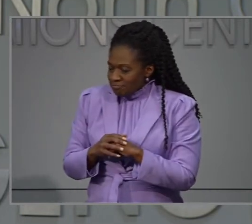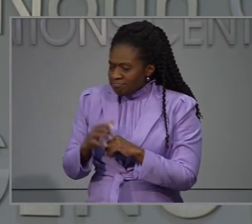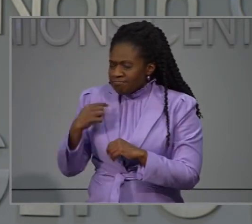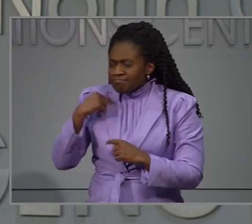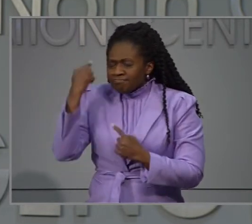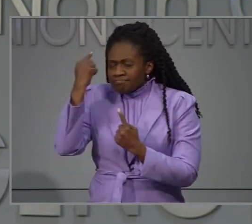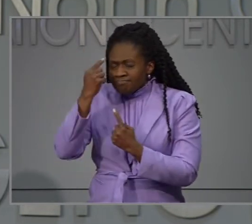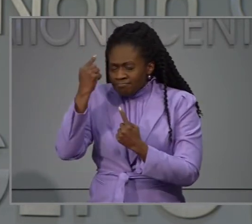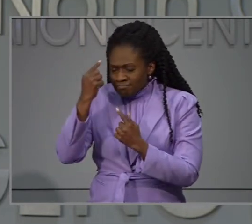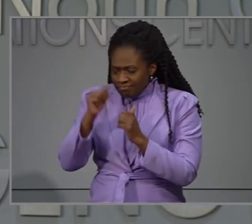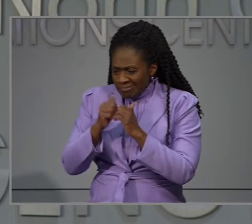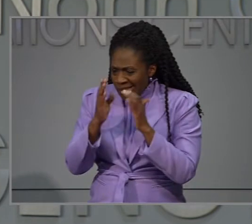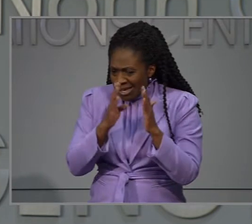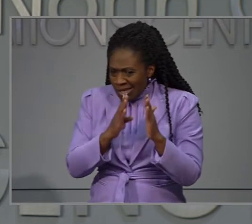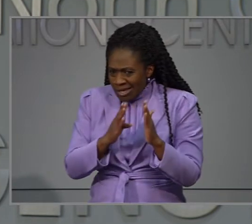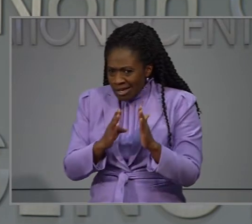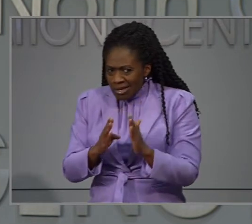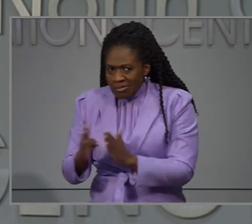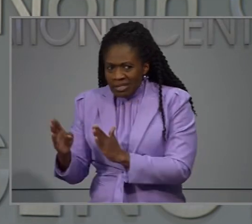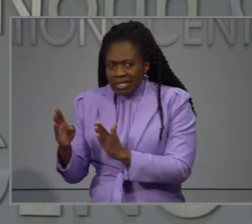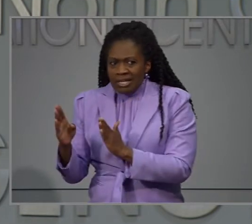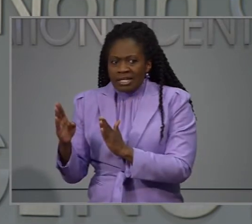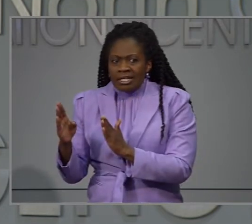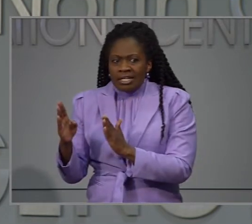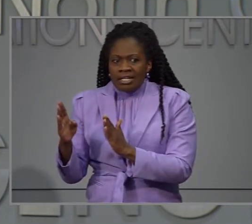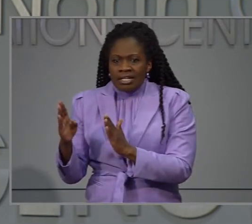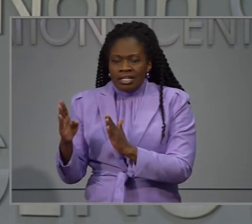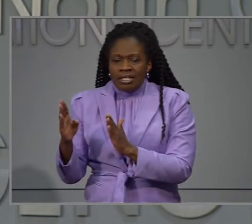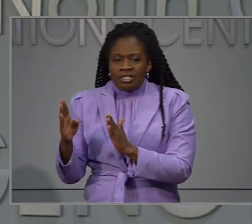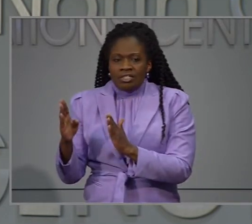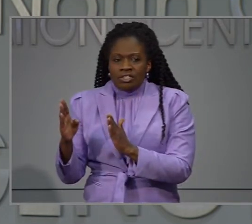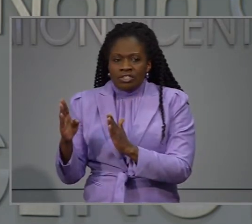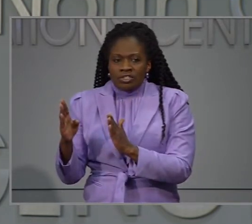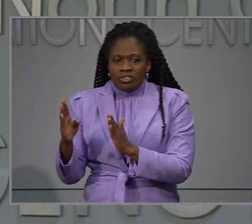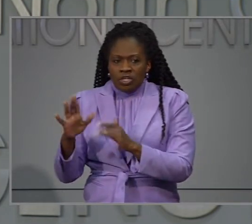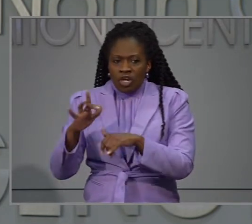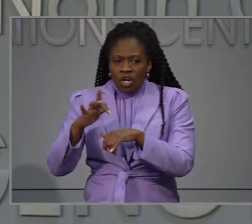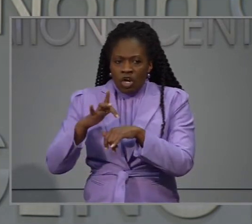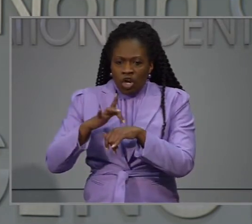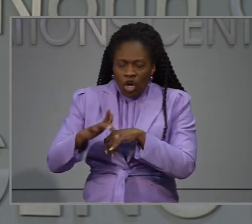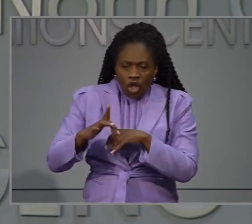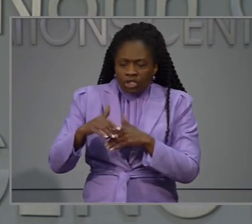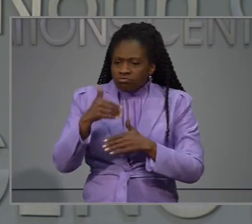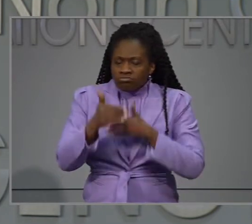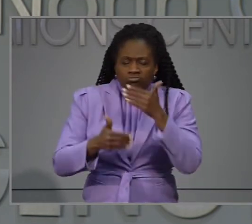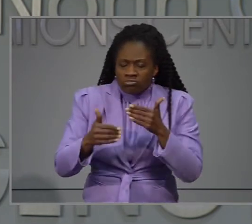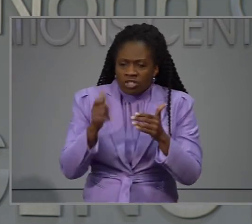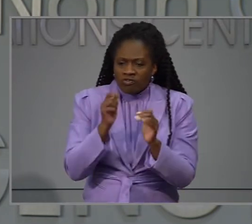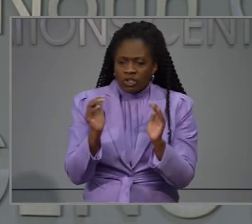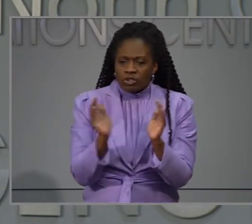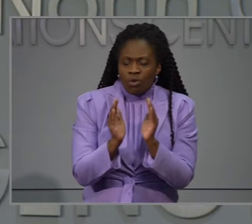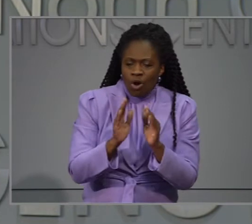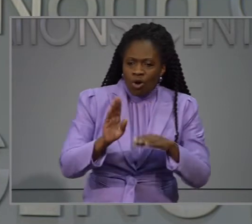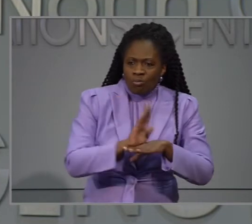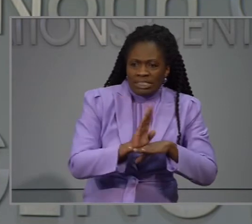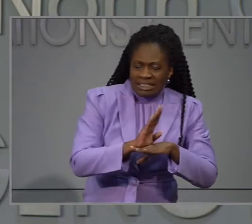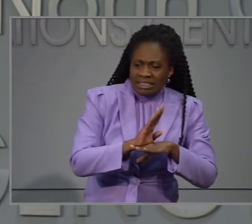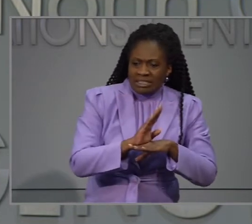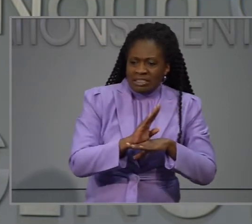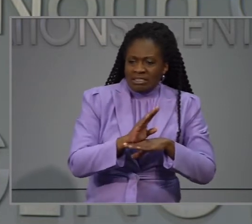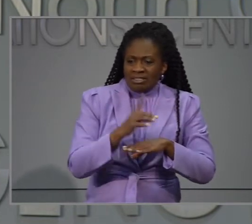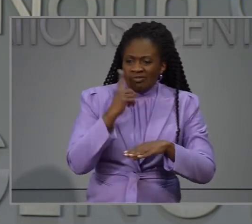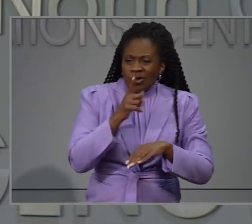and humana yo me pregunto si hay algún plan o algunas medidas implementadas para los negocios pequeños